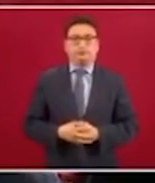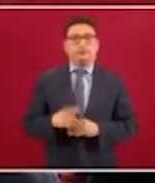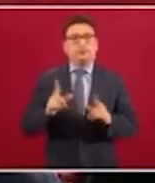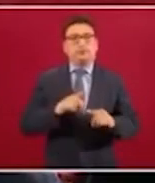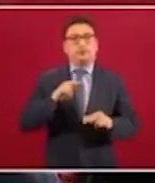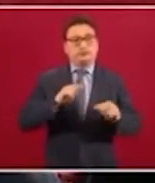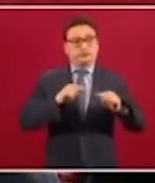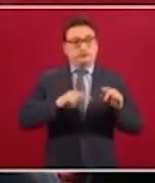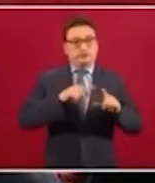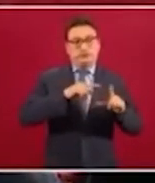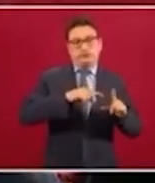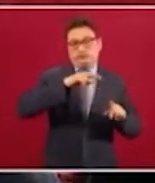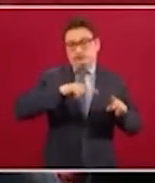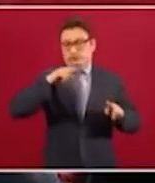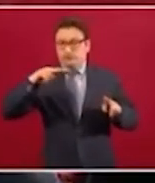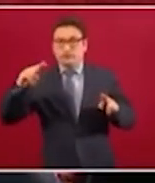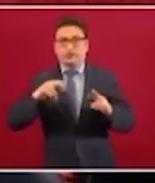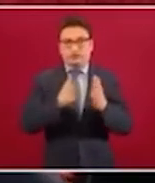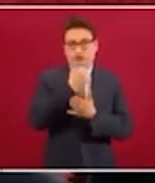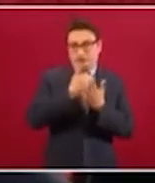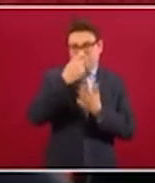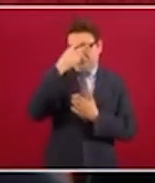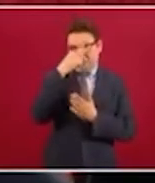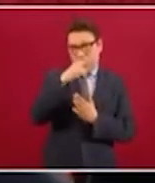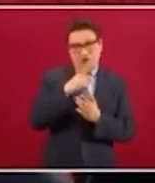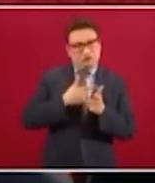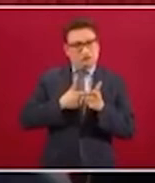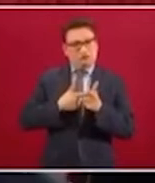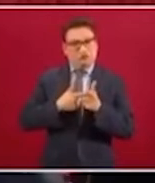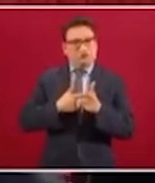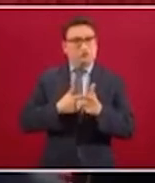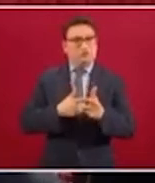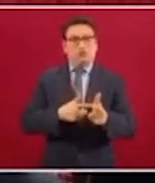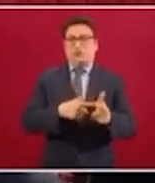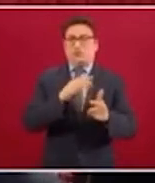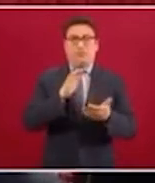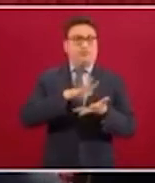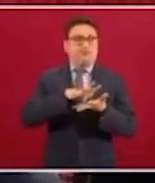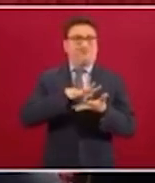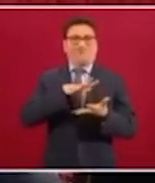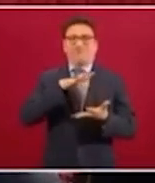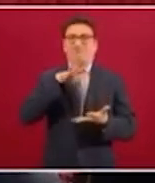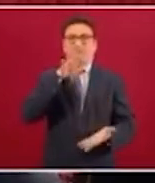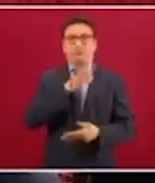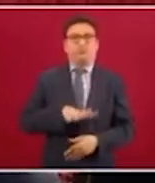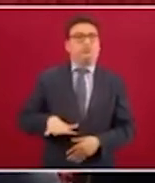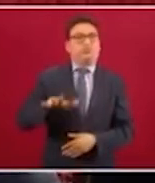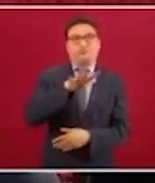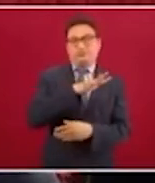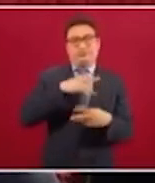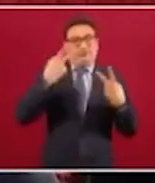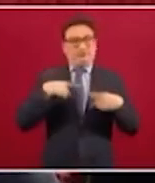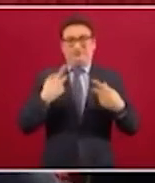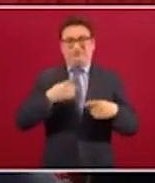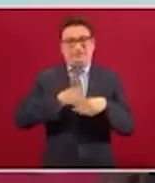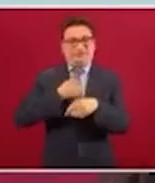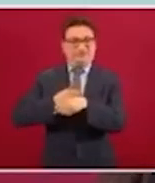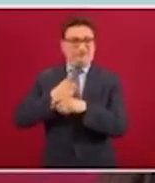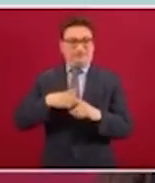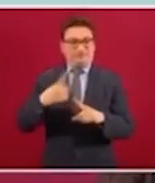Aquí se ve la distribución. La Ciudad de México sigue y muy probablemente seguirá siendo la zona donde existe la mayor cantidad de